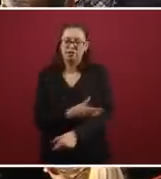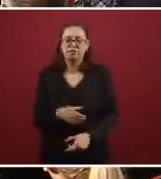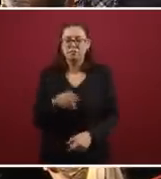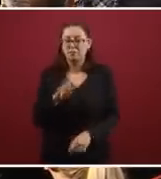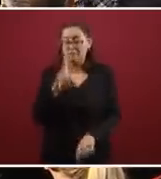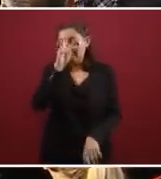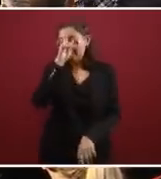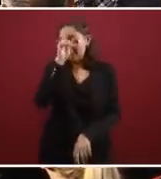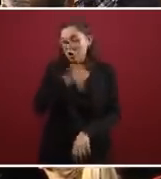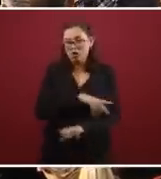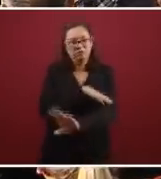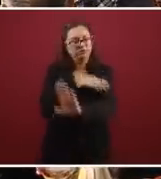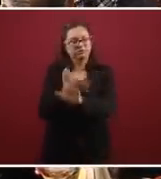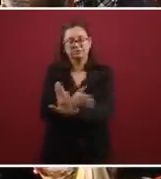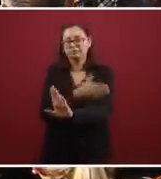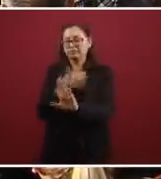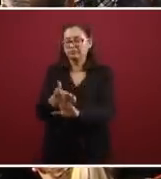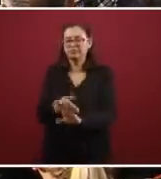Madero más que nadie.